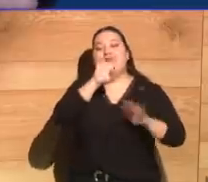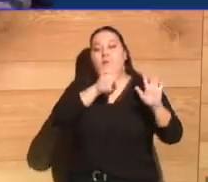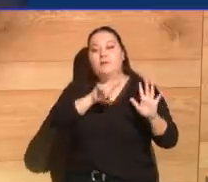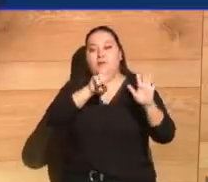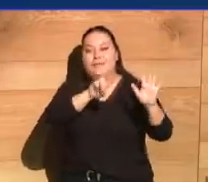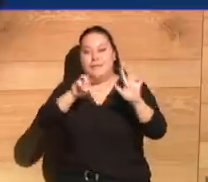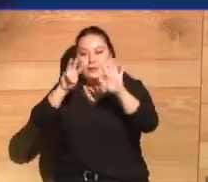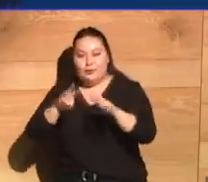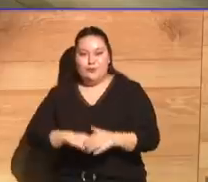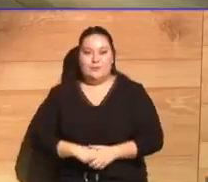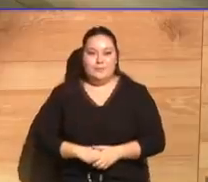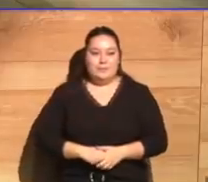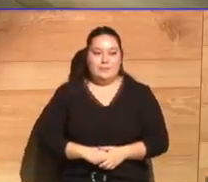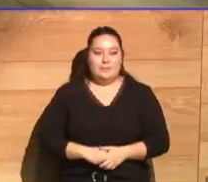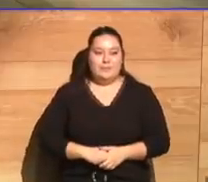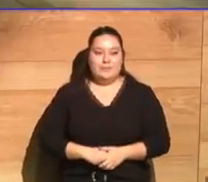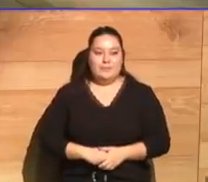1978...